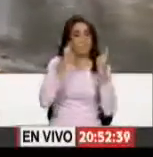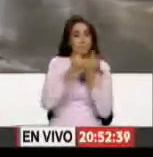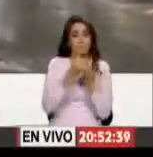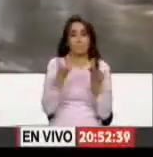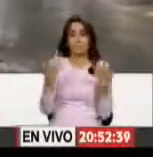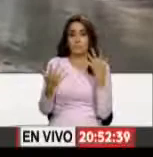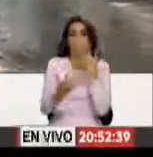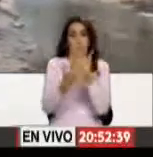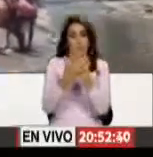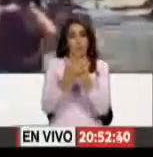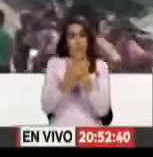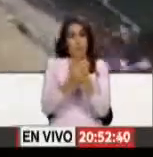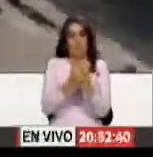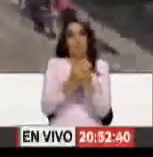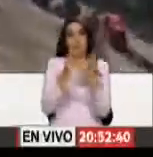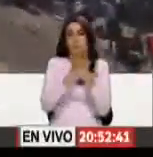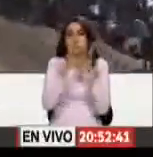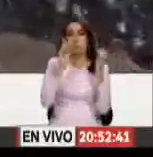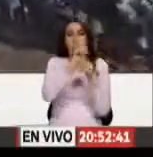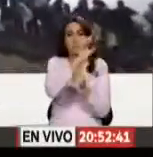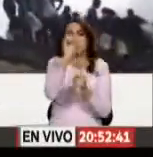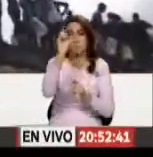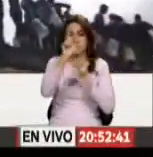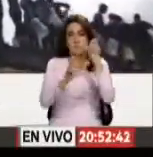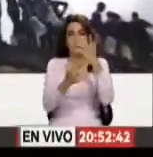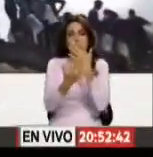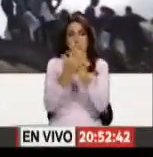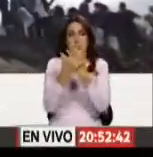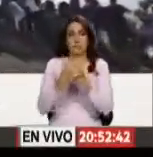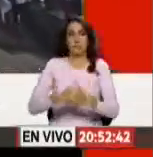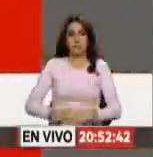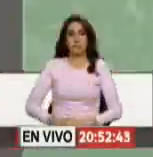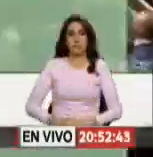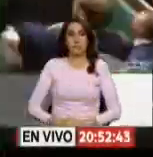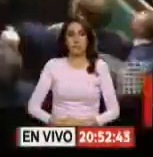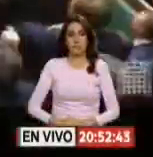la detención de casi un centenar de personas.